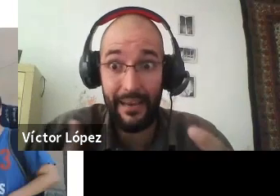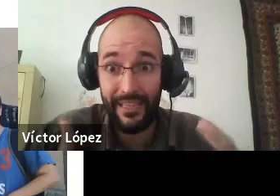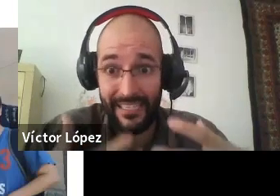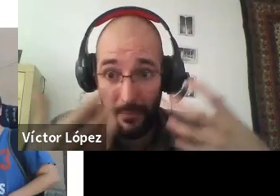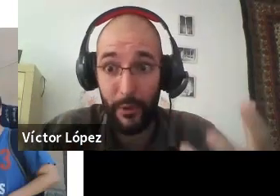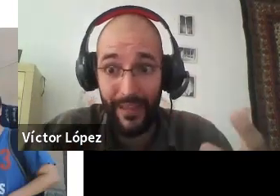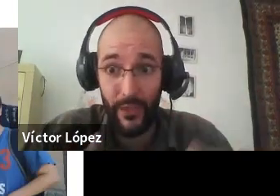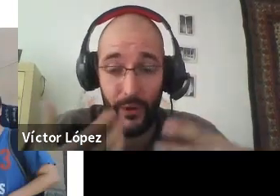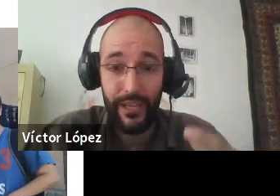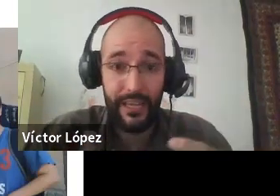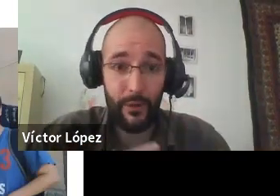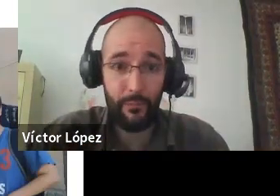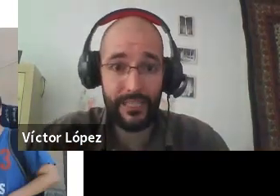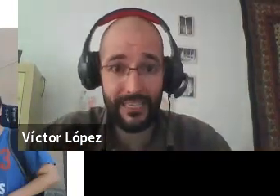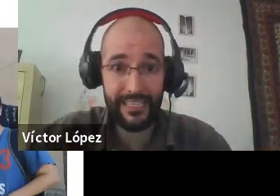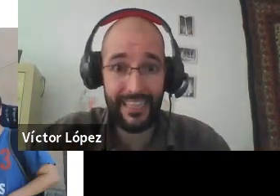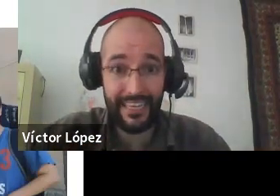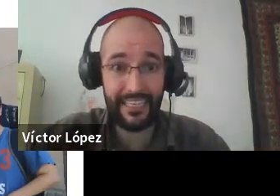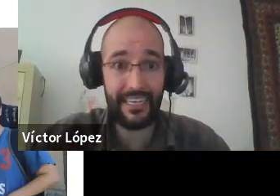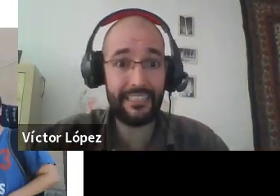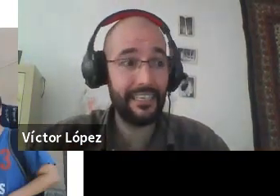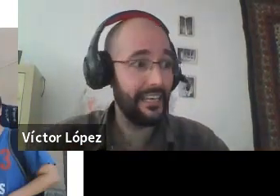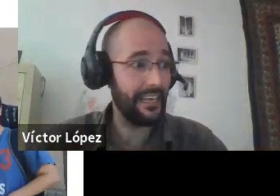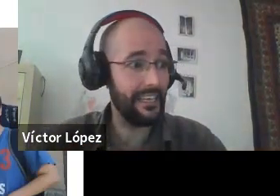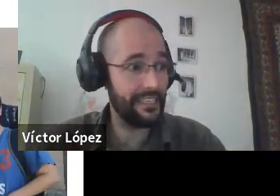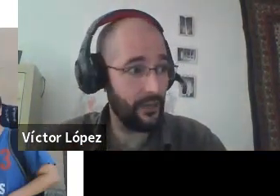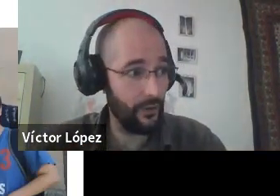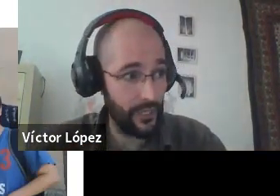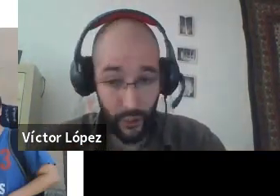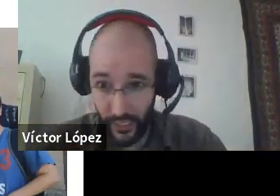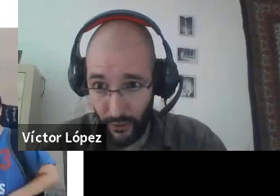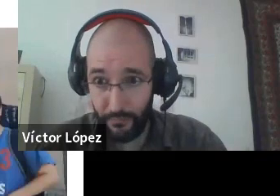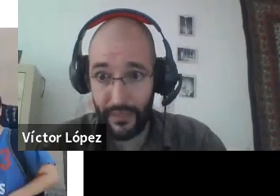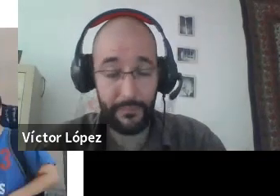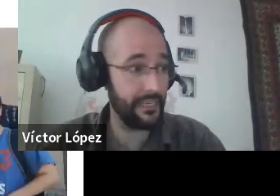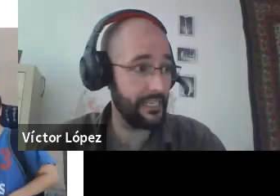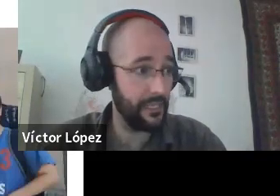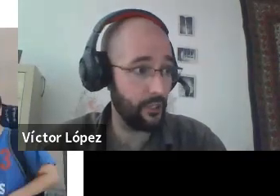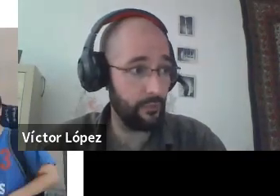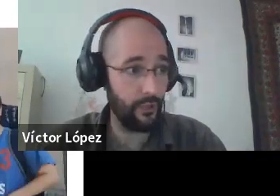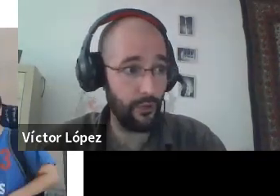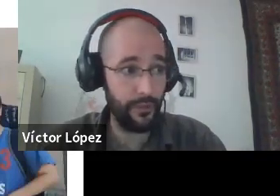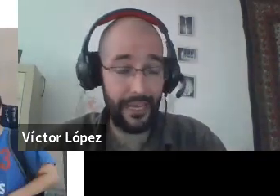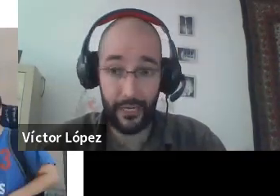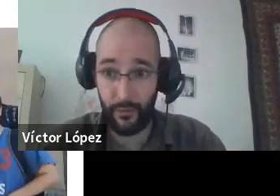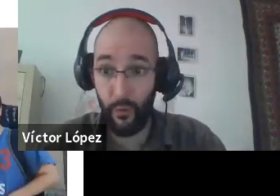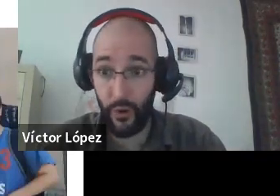y realmente estar probando propuestas didácticas. Aquí les dejo mi correo también, que es